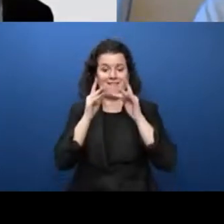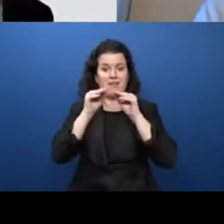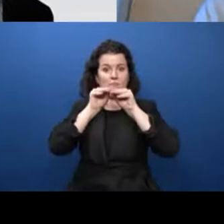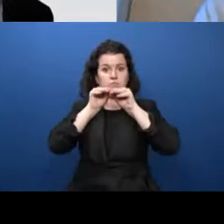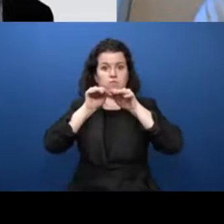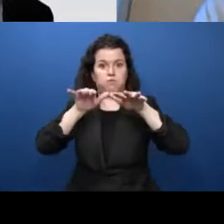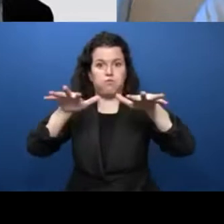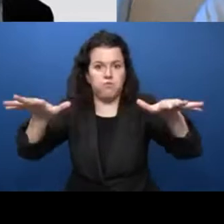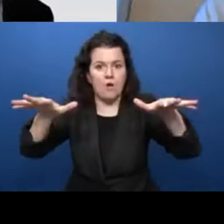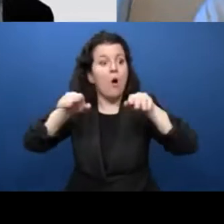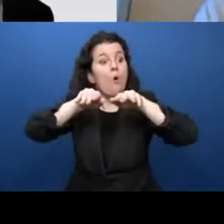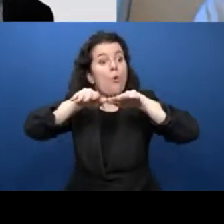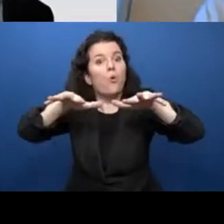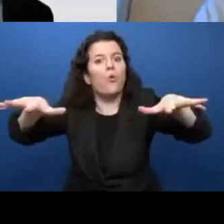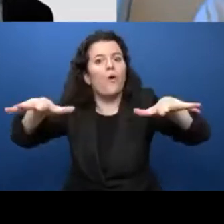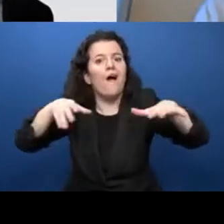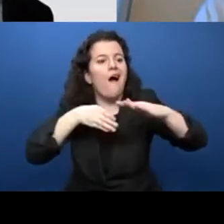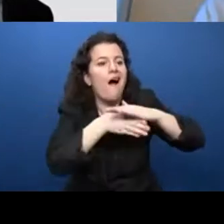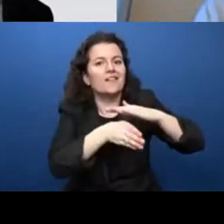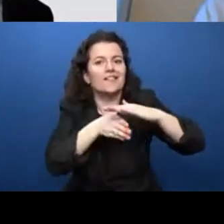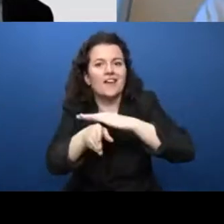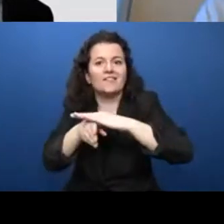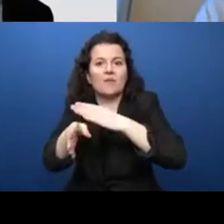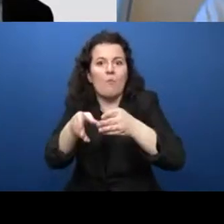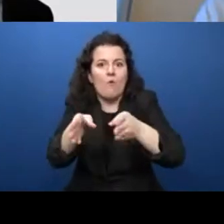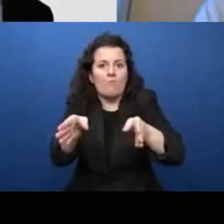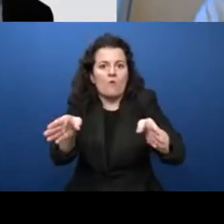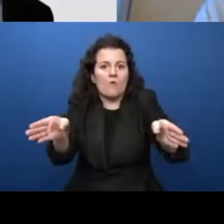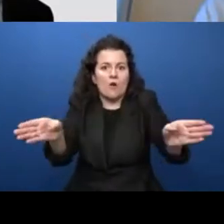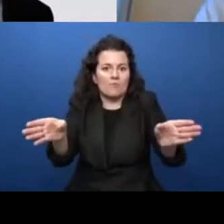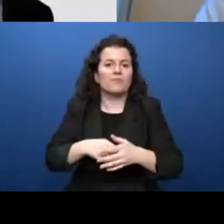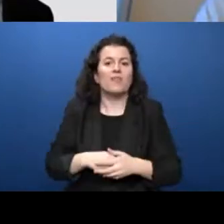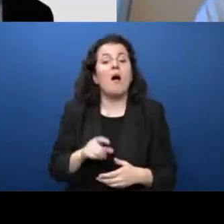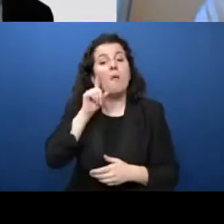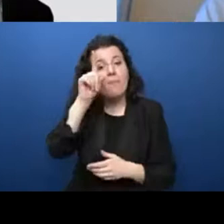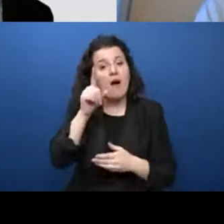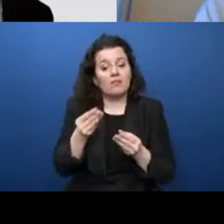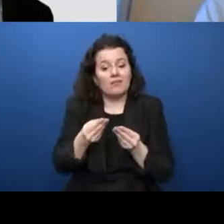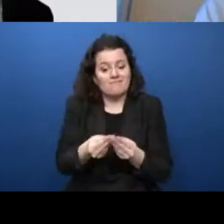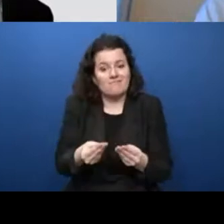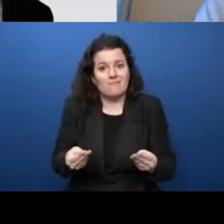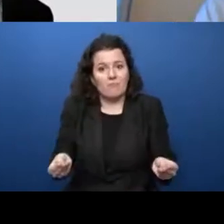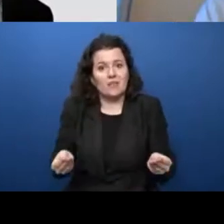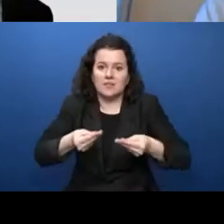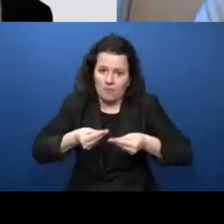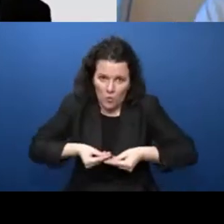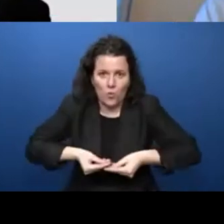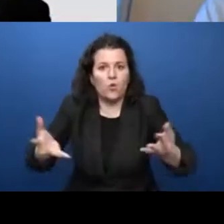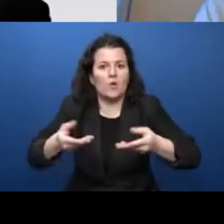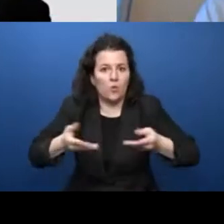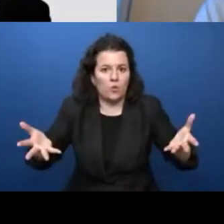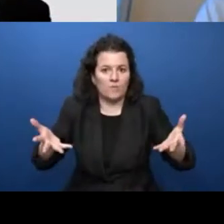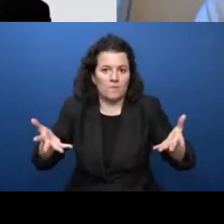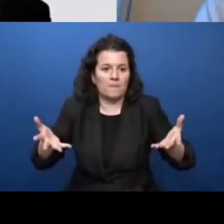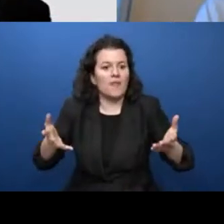need to do efforts on getting more up-to-date equipment and fit-for-purpose equipment. Así como también equipos